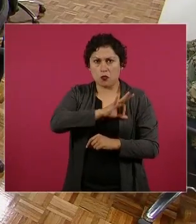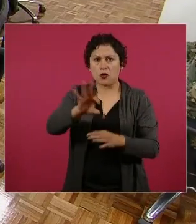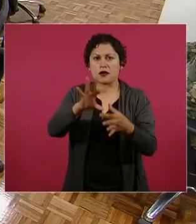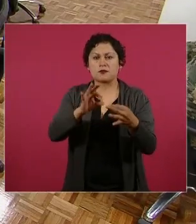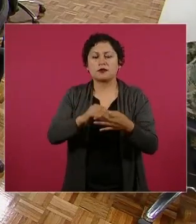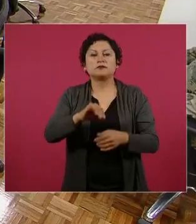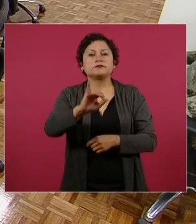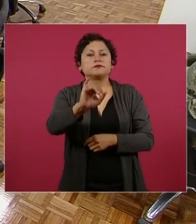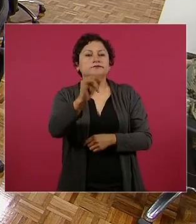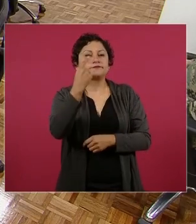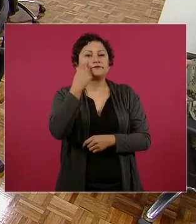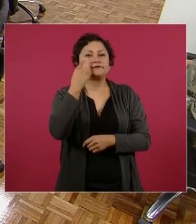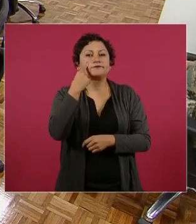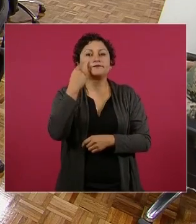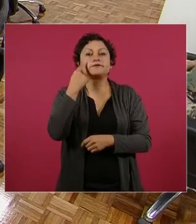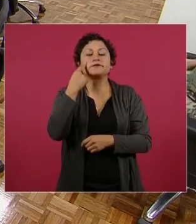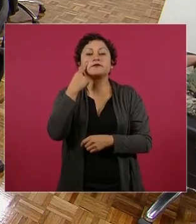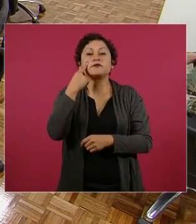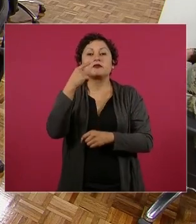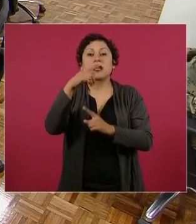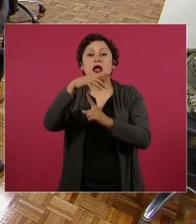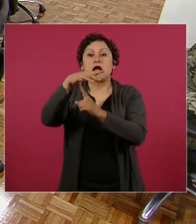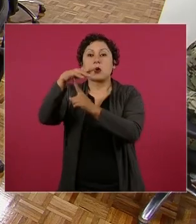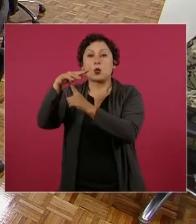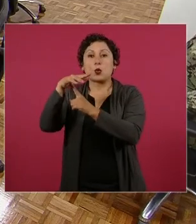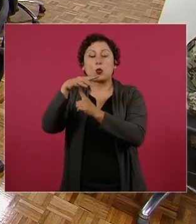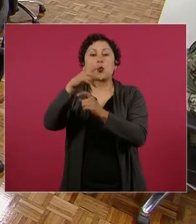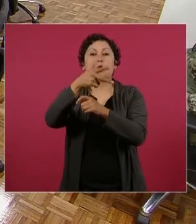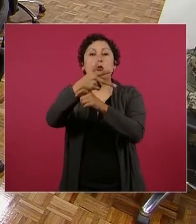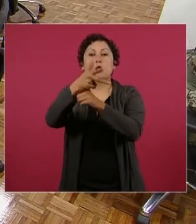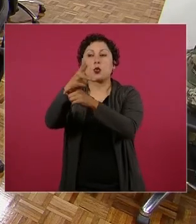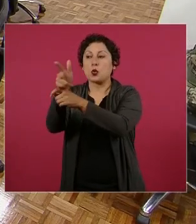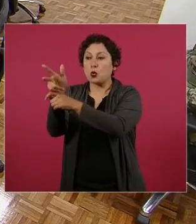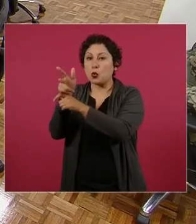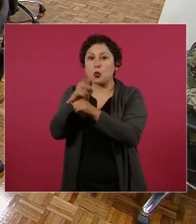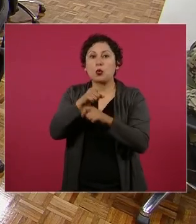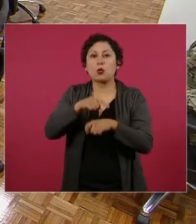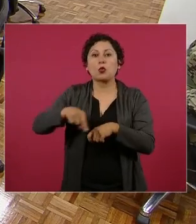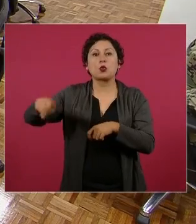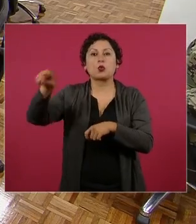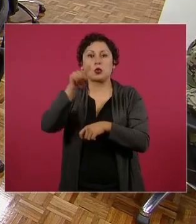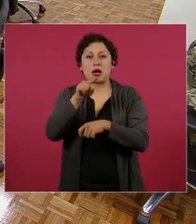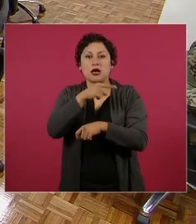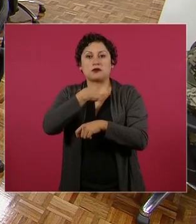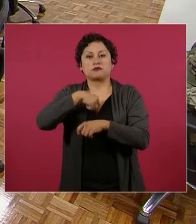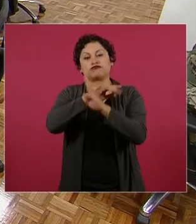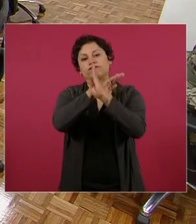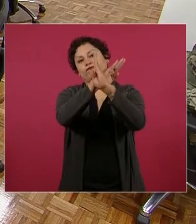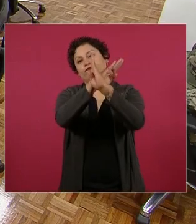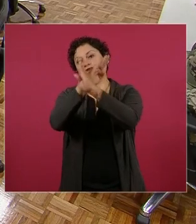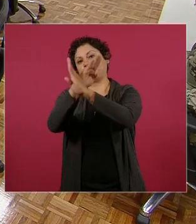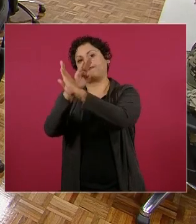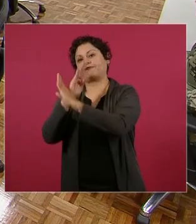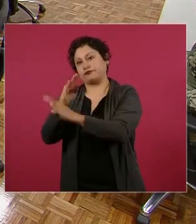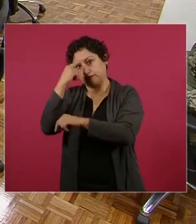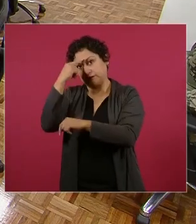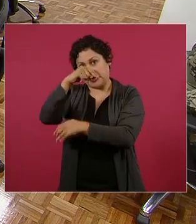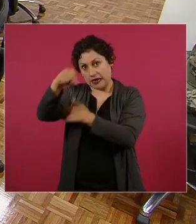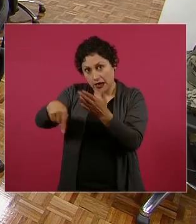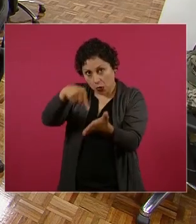es nada más tener la capacidad, no tanto para las instalaciones, sino para nuestro personal.